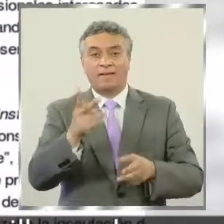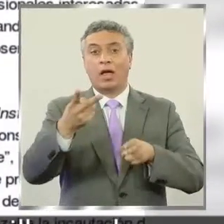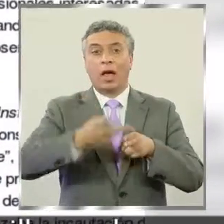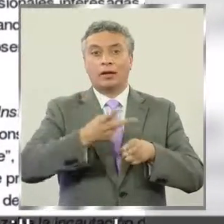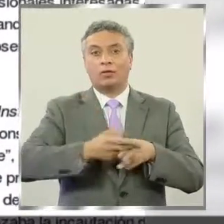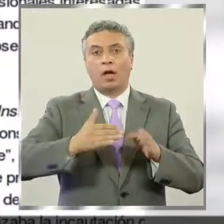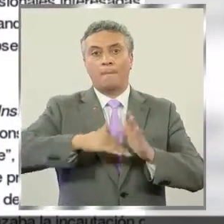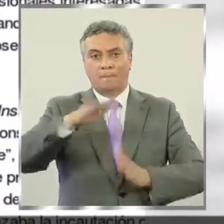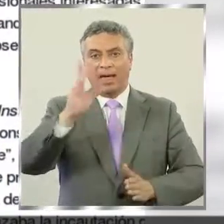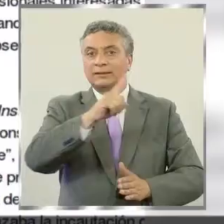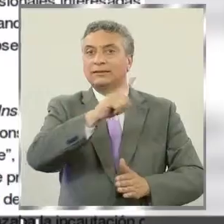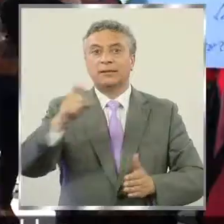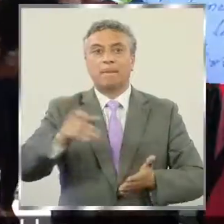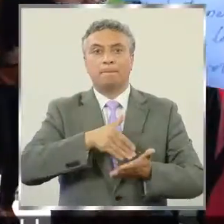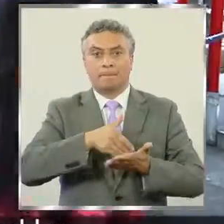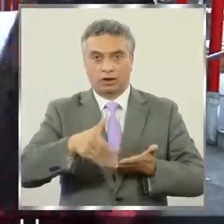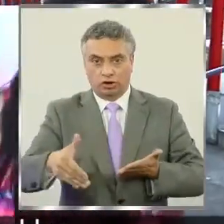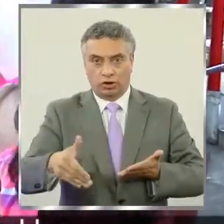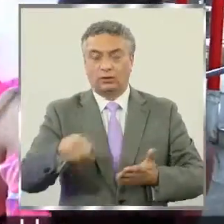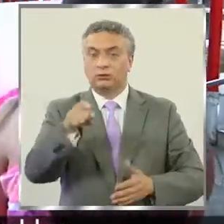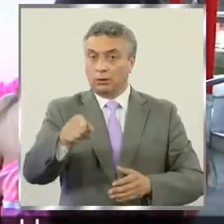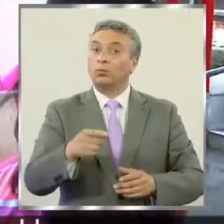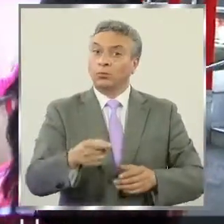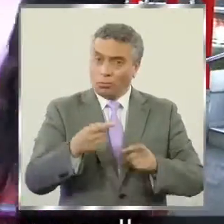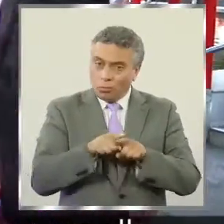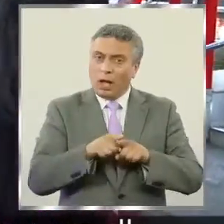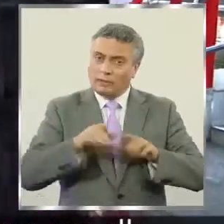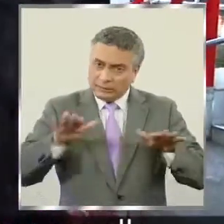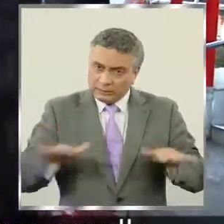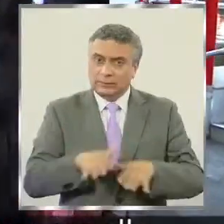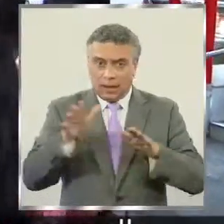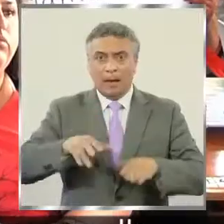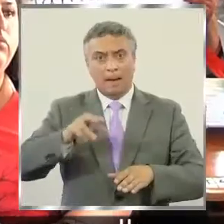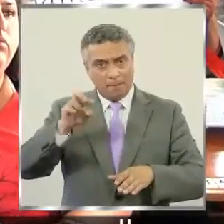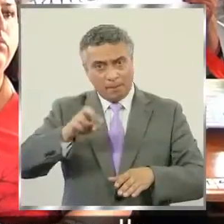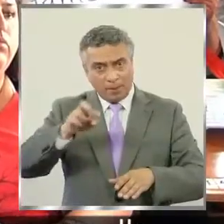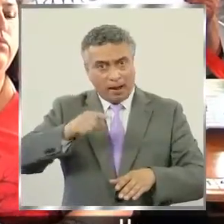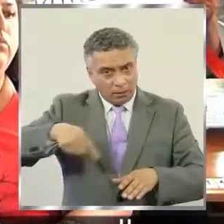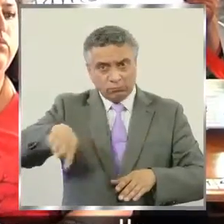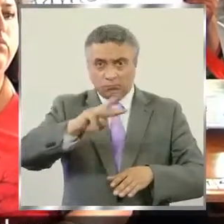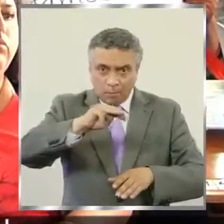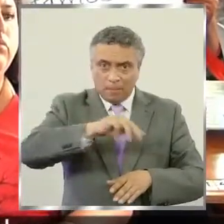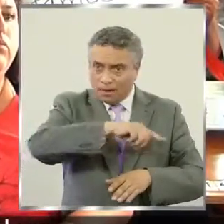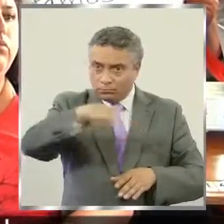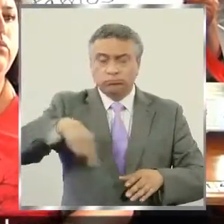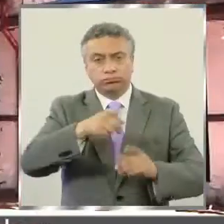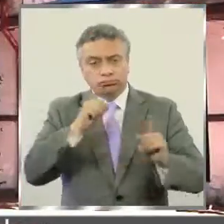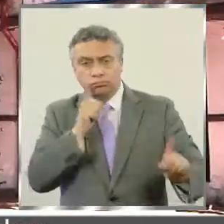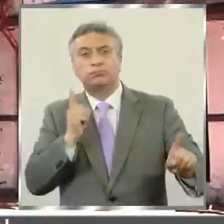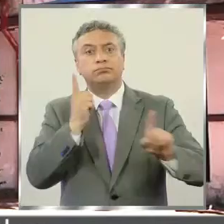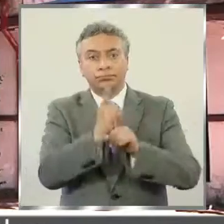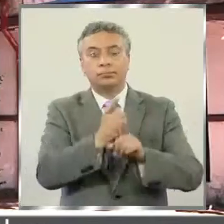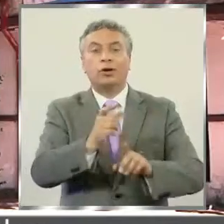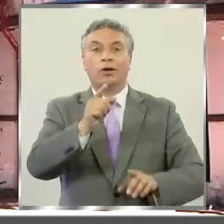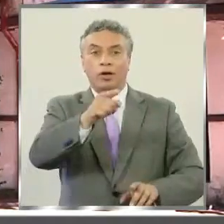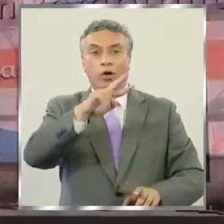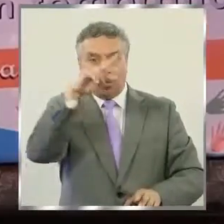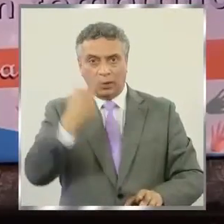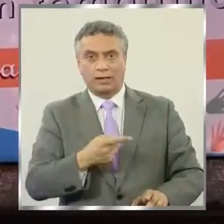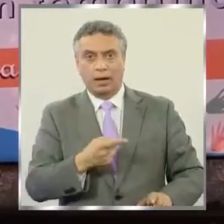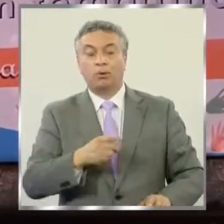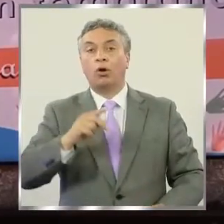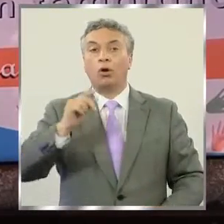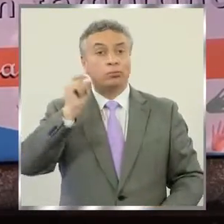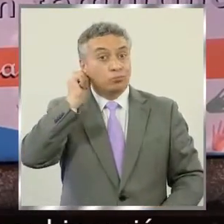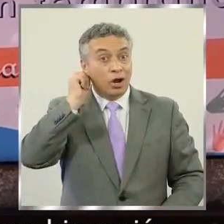de 100 millones de pesos. En más de una oportunidad los apoderados han intentado reunirse con ella, sin embargo la sostenedora no se